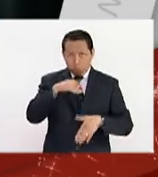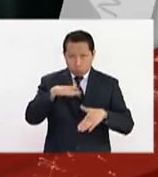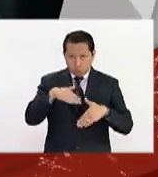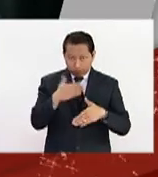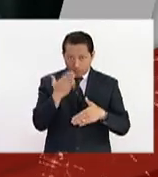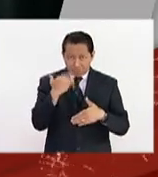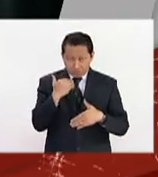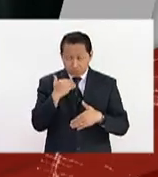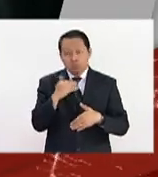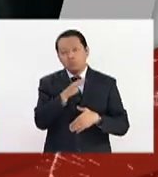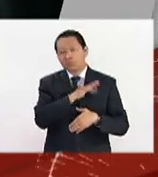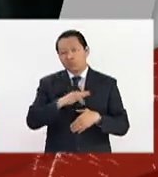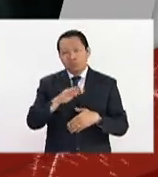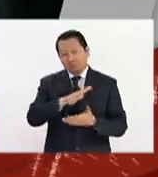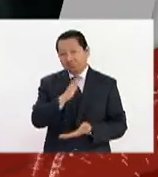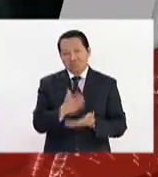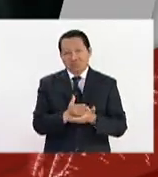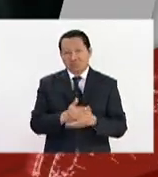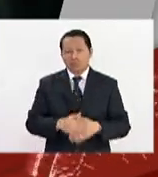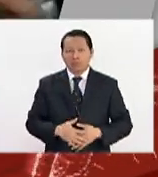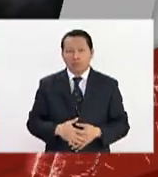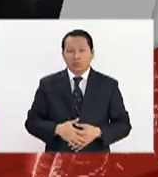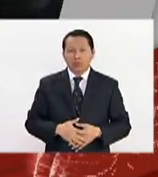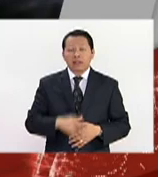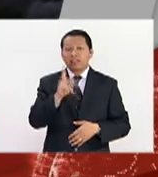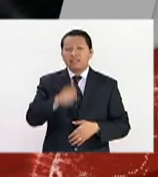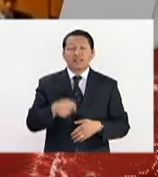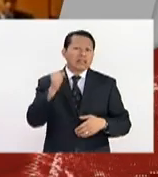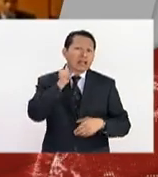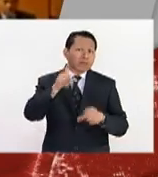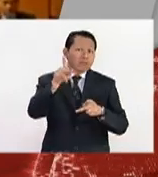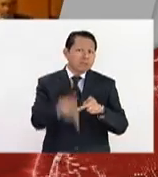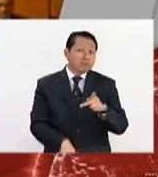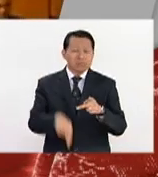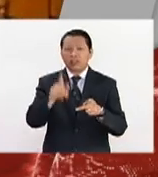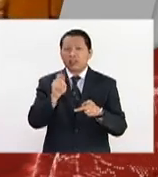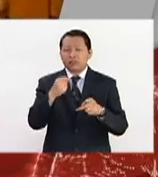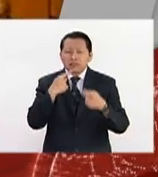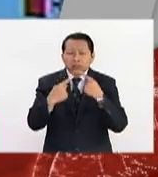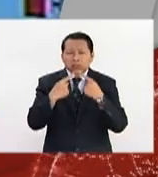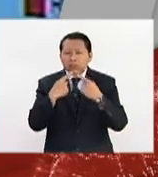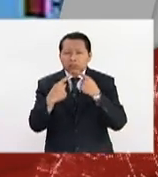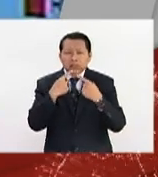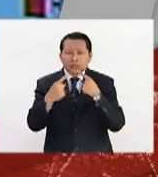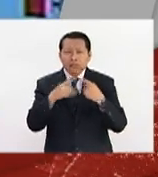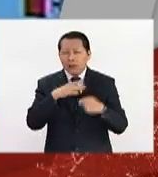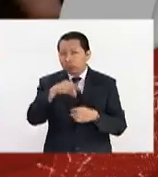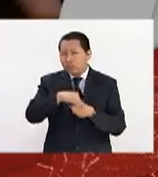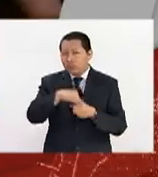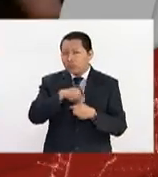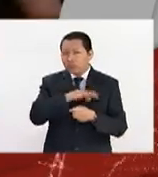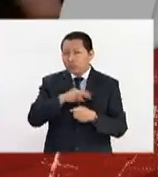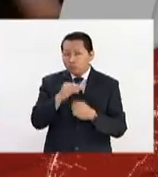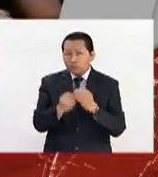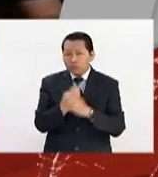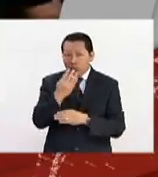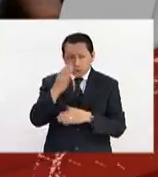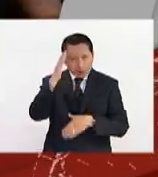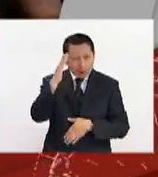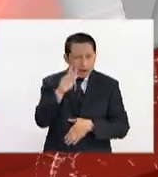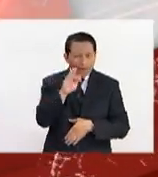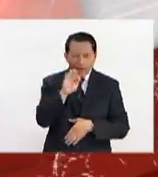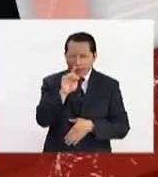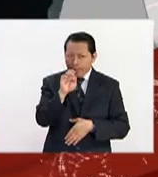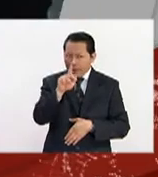la sesión. Se suspende en el Senado la sesión en la que se discutía la convocatoria para el nuevo titular de la